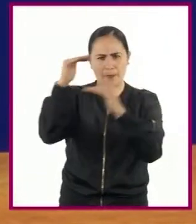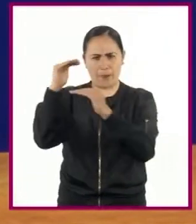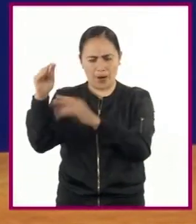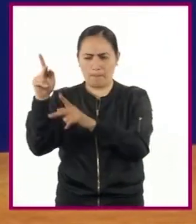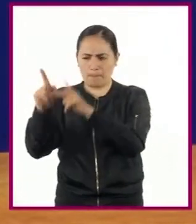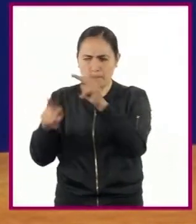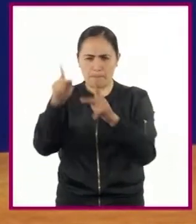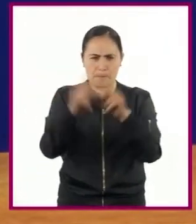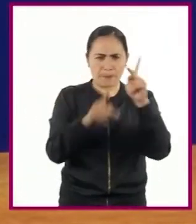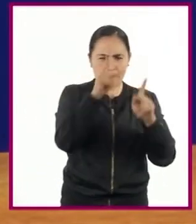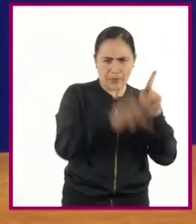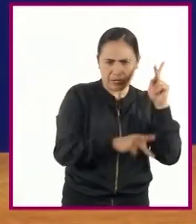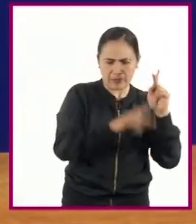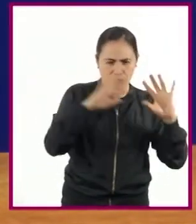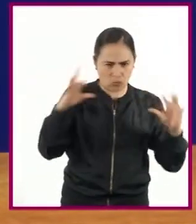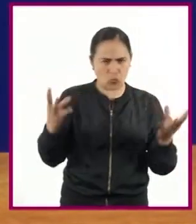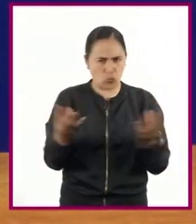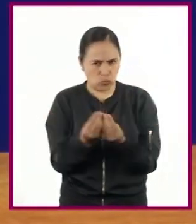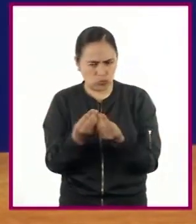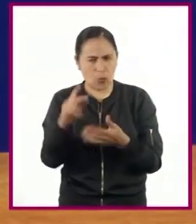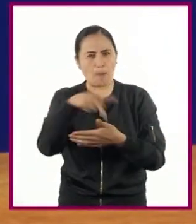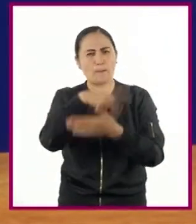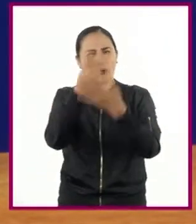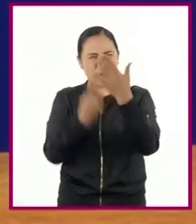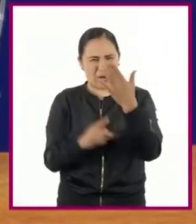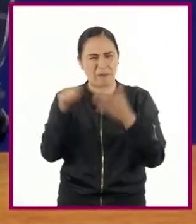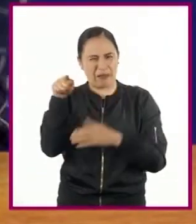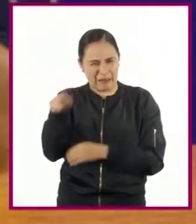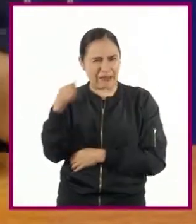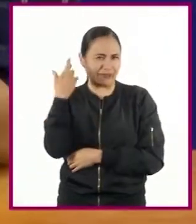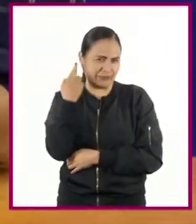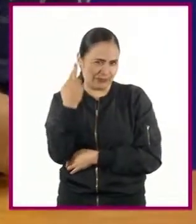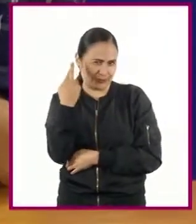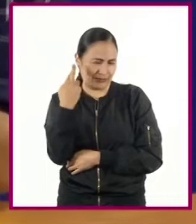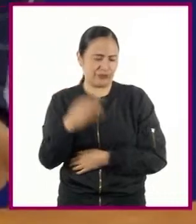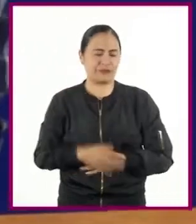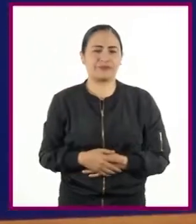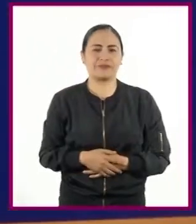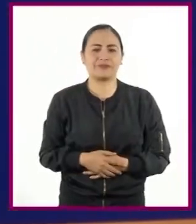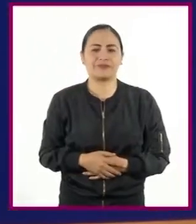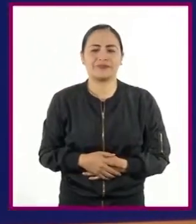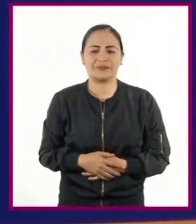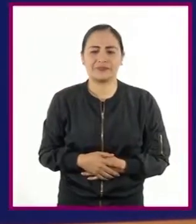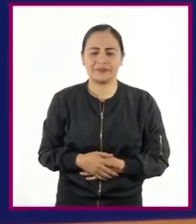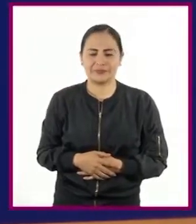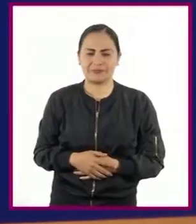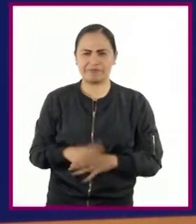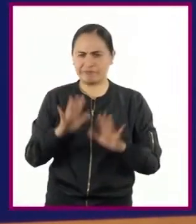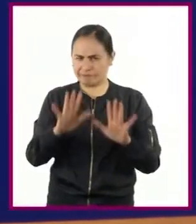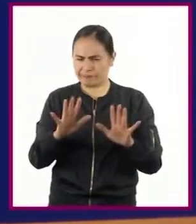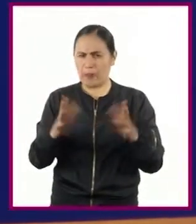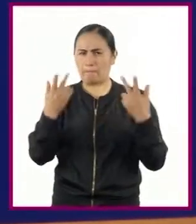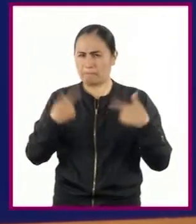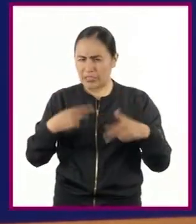o nota que conforman un programa radiofónico. Entonces, maestra, ¿los locutores